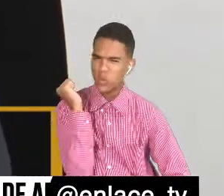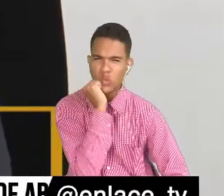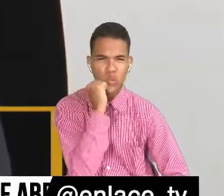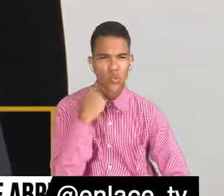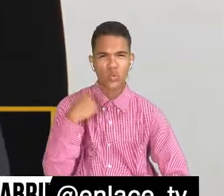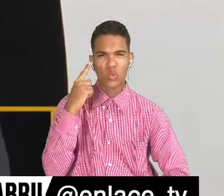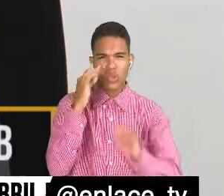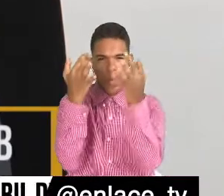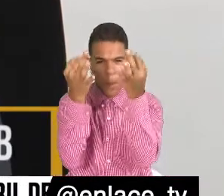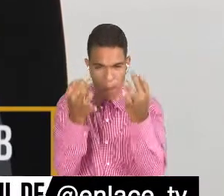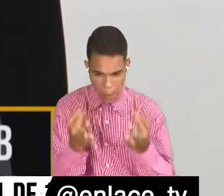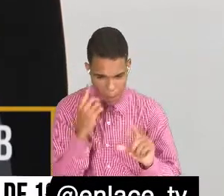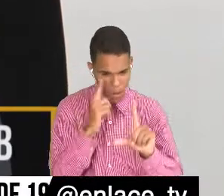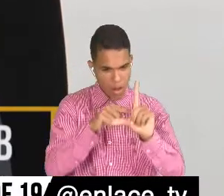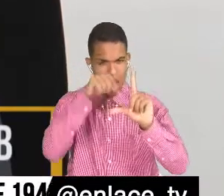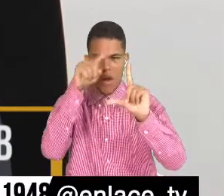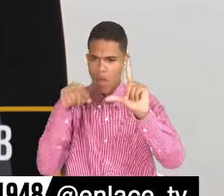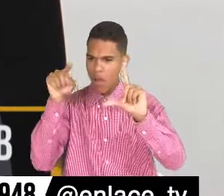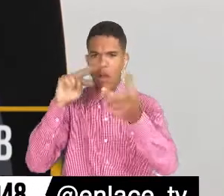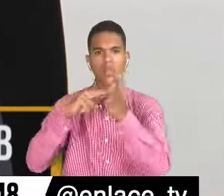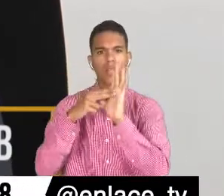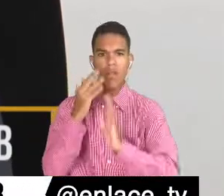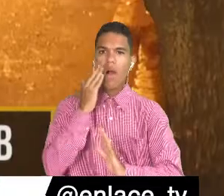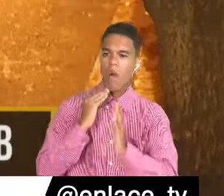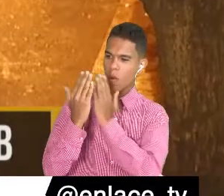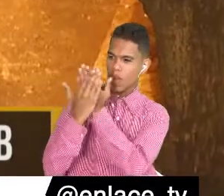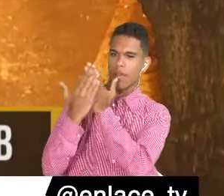estadísticamente ellos son los que más se accidentan, ellos son los que